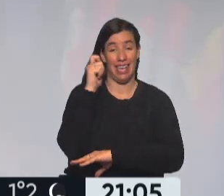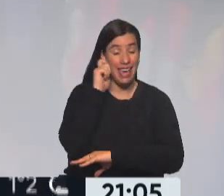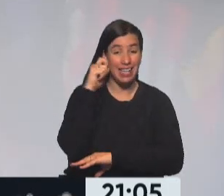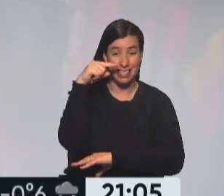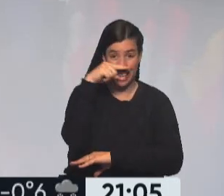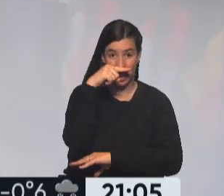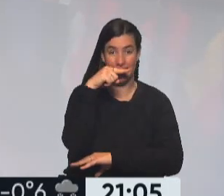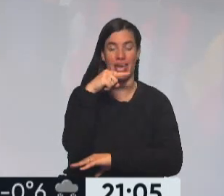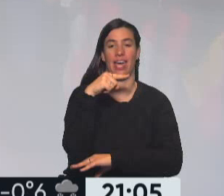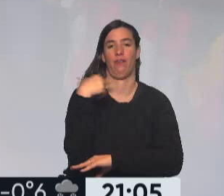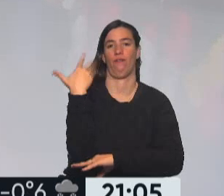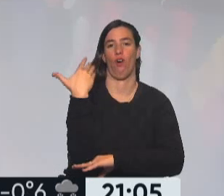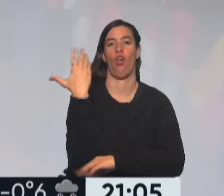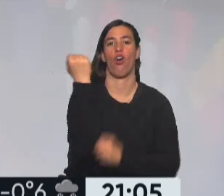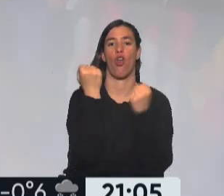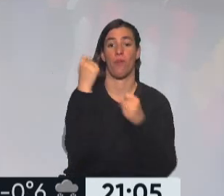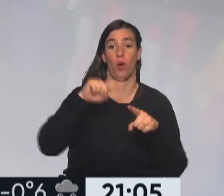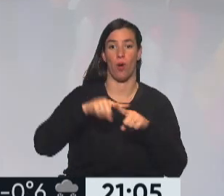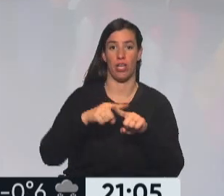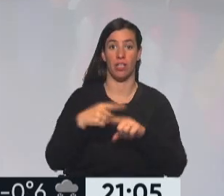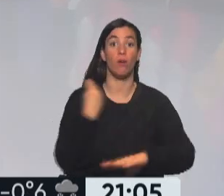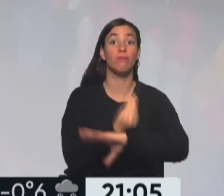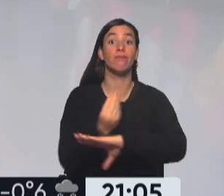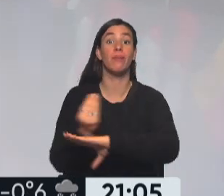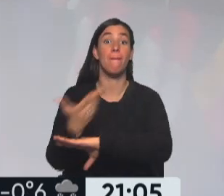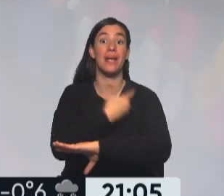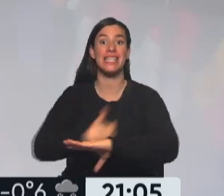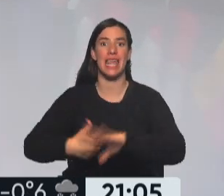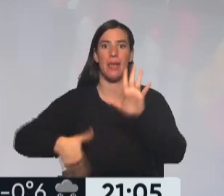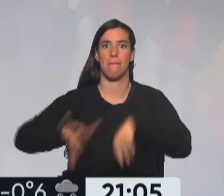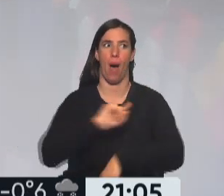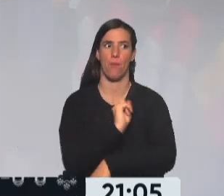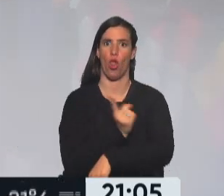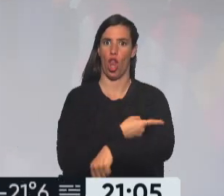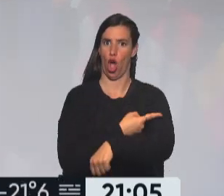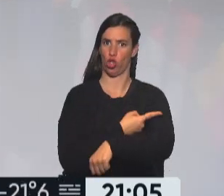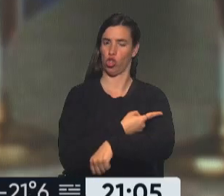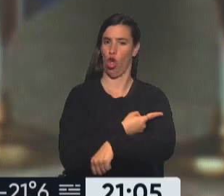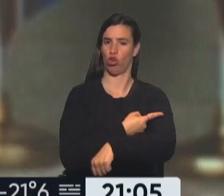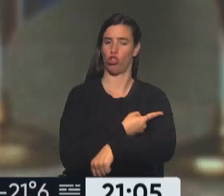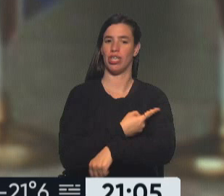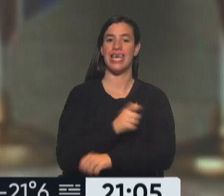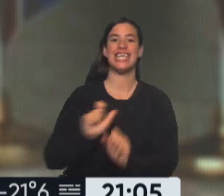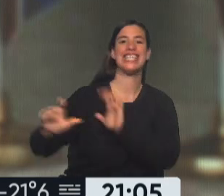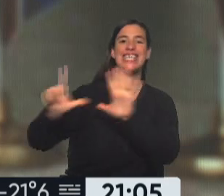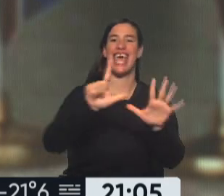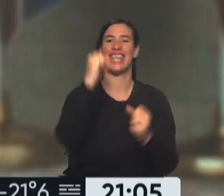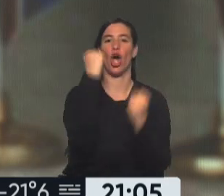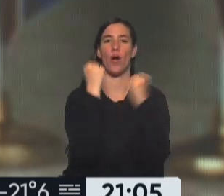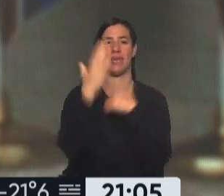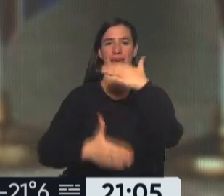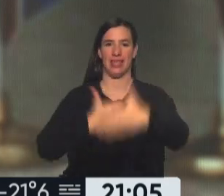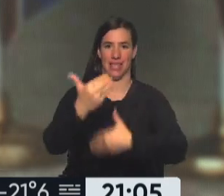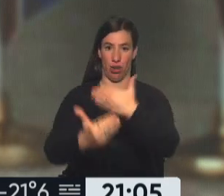y político del que van a participar los presidentes más poderosos de Occidente. Así también. es, que son las 7 economías, se supone, más desarrolladas. Hay que decir